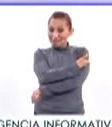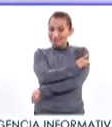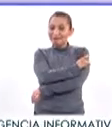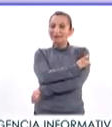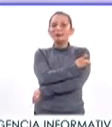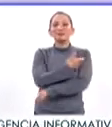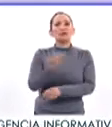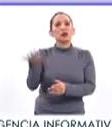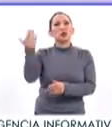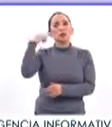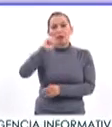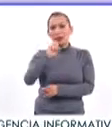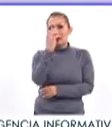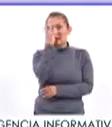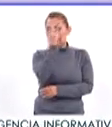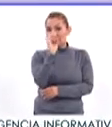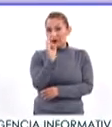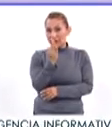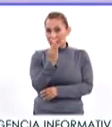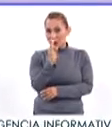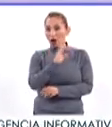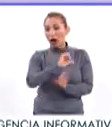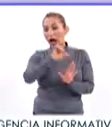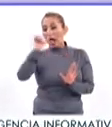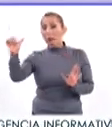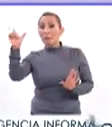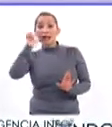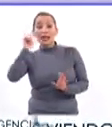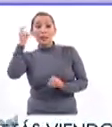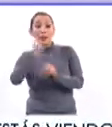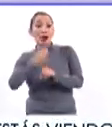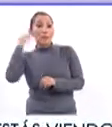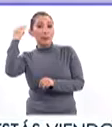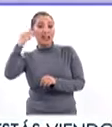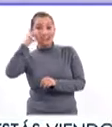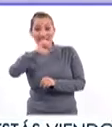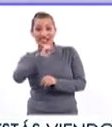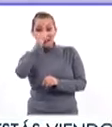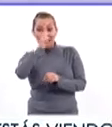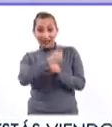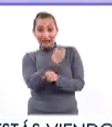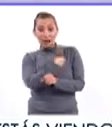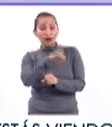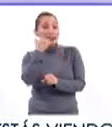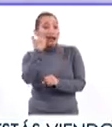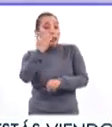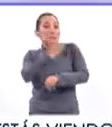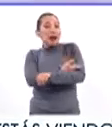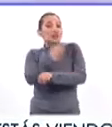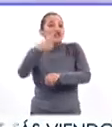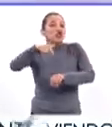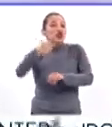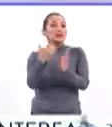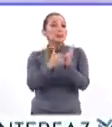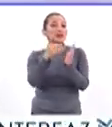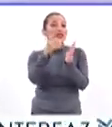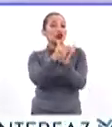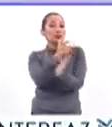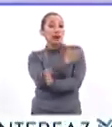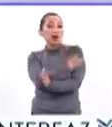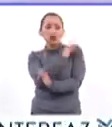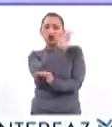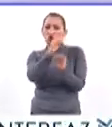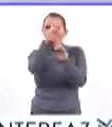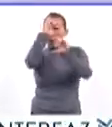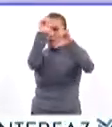Y es que desde el 23 de febrero y hasta mañana, 1 de marzo, la Secretaría de Salud busca aplicar más de 12 millones de vacunas